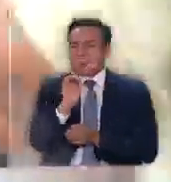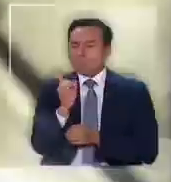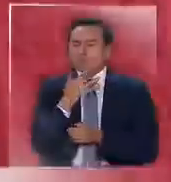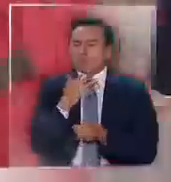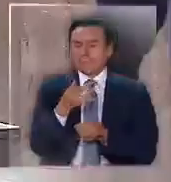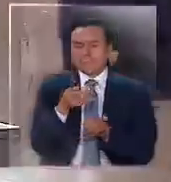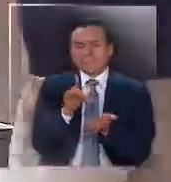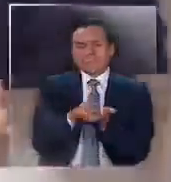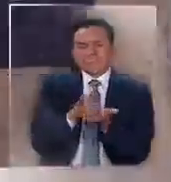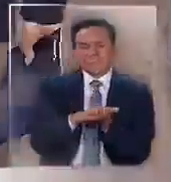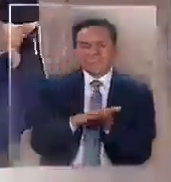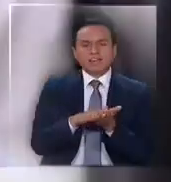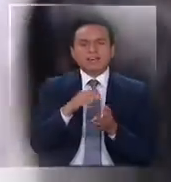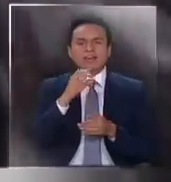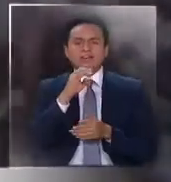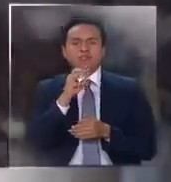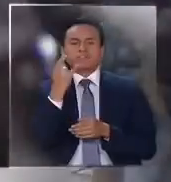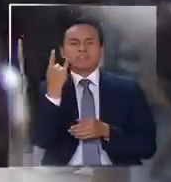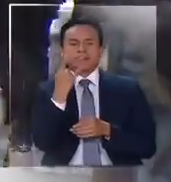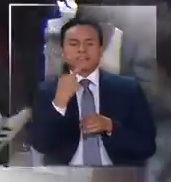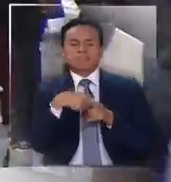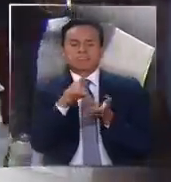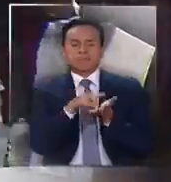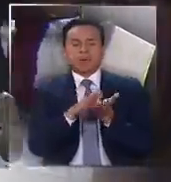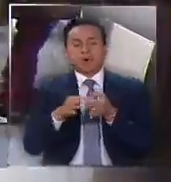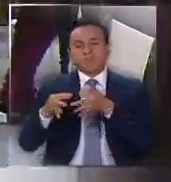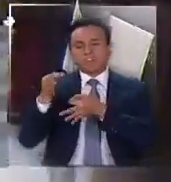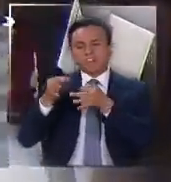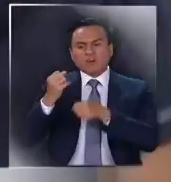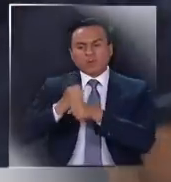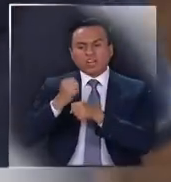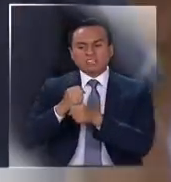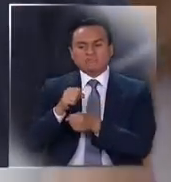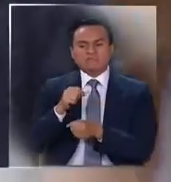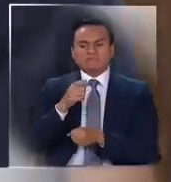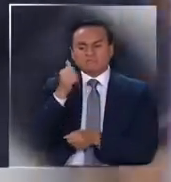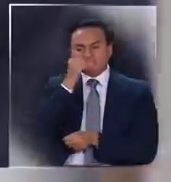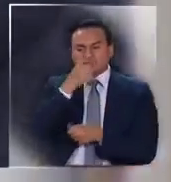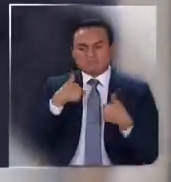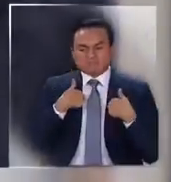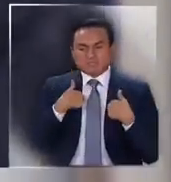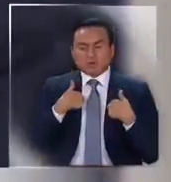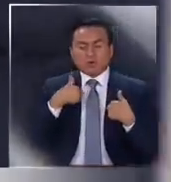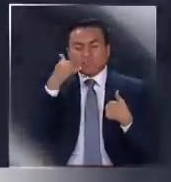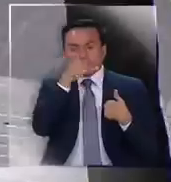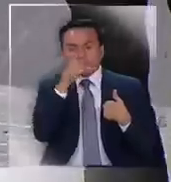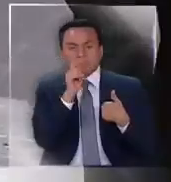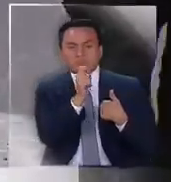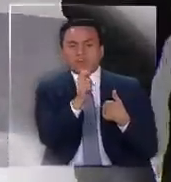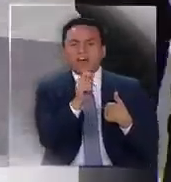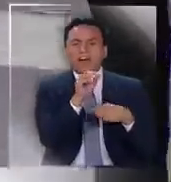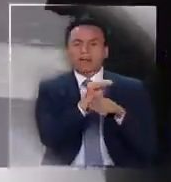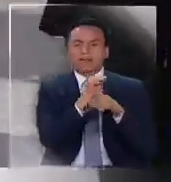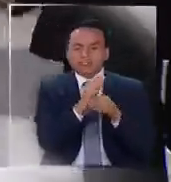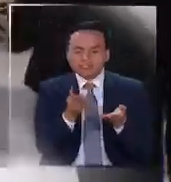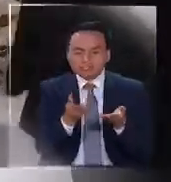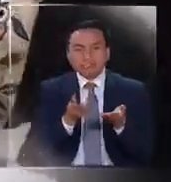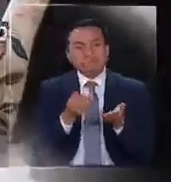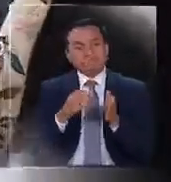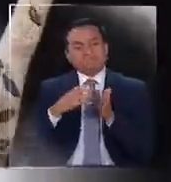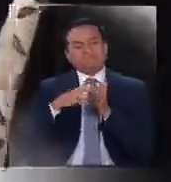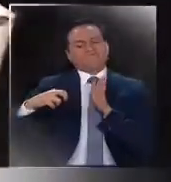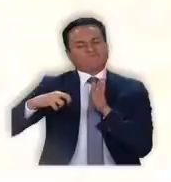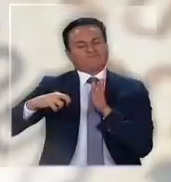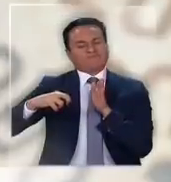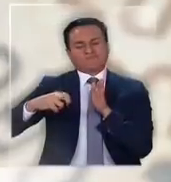quienes deben el crédito universitario, poseen deudas judiciales y laborales y además quienes adeuden la pensión de alimentos, se les retendrá